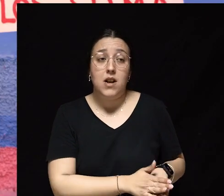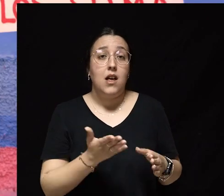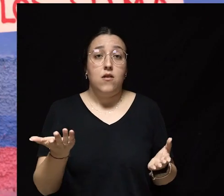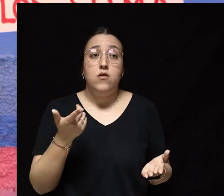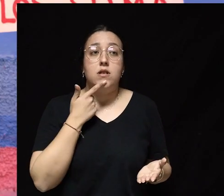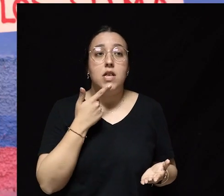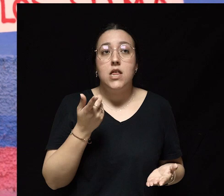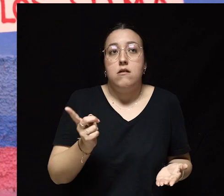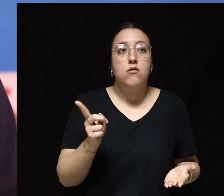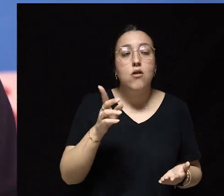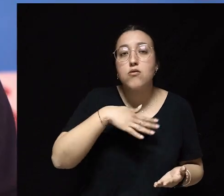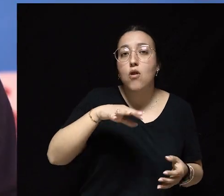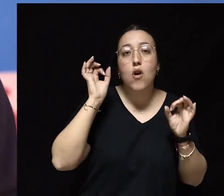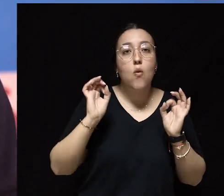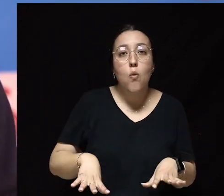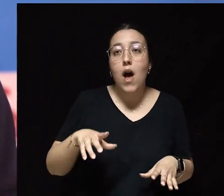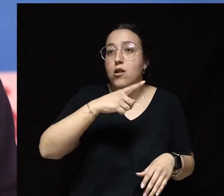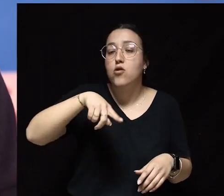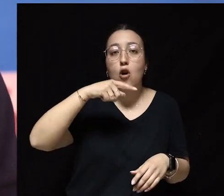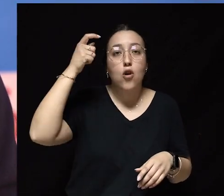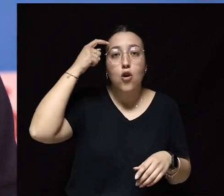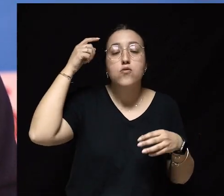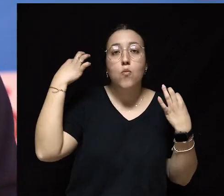la vida honradamente siempre, siempre.